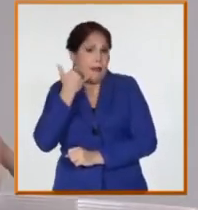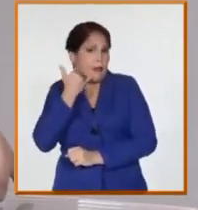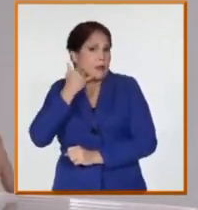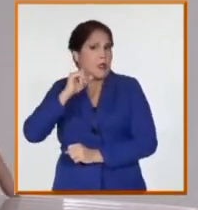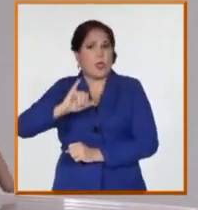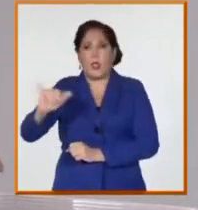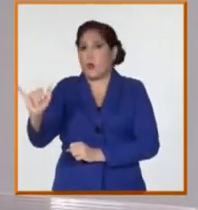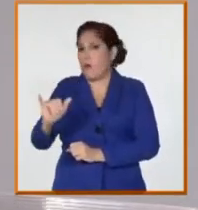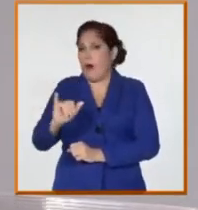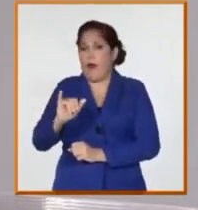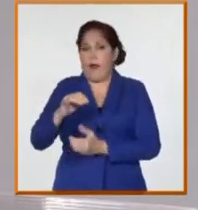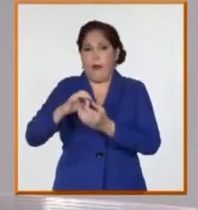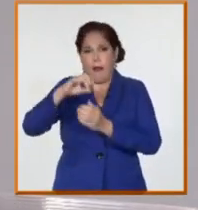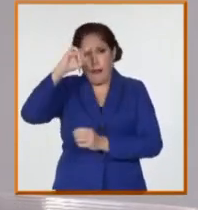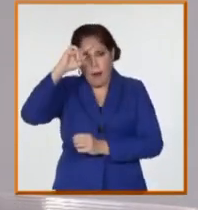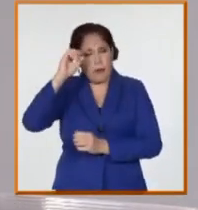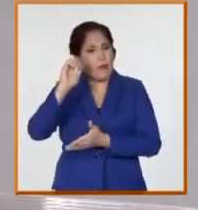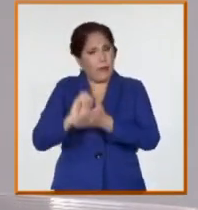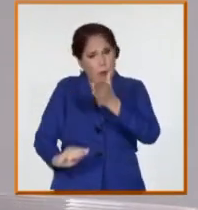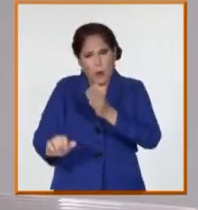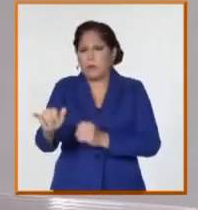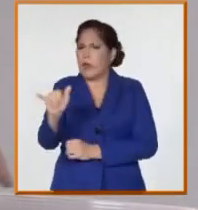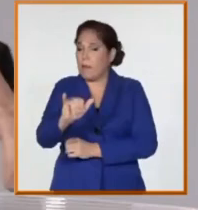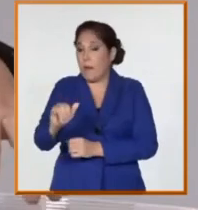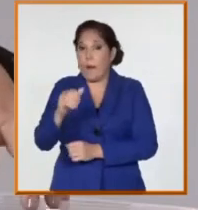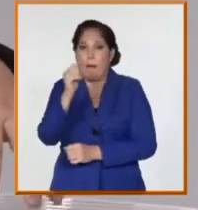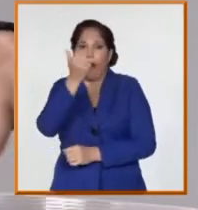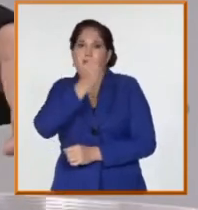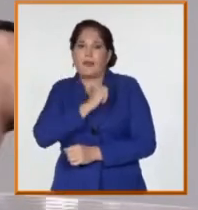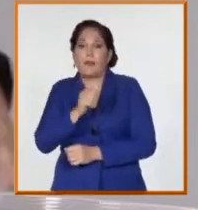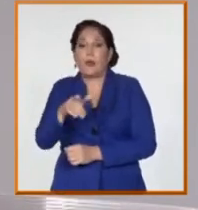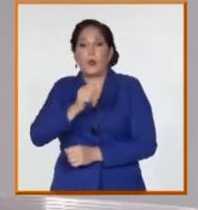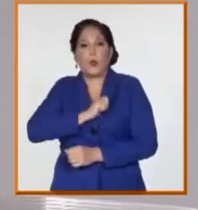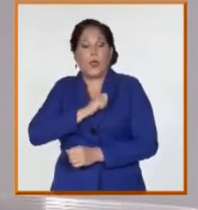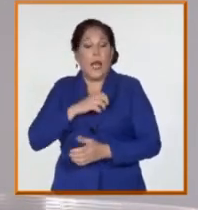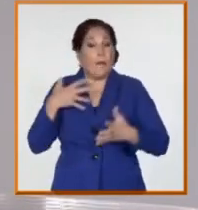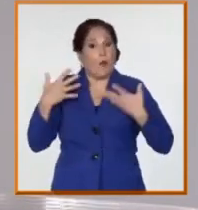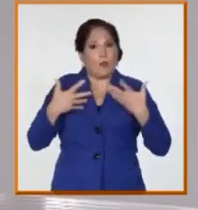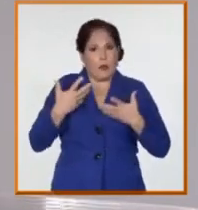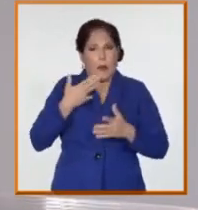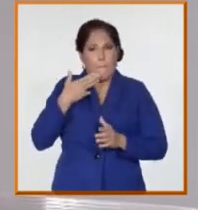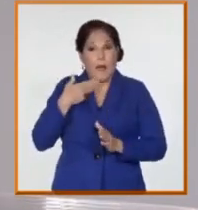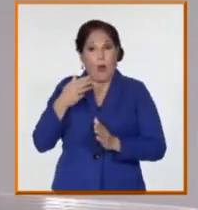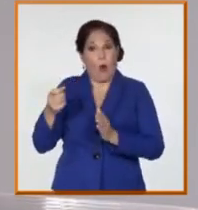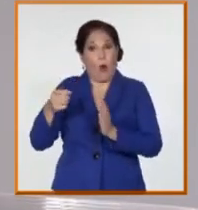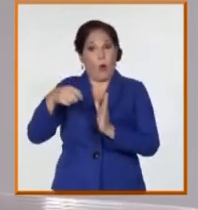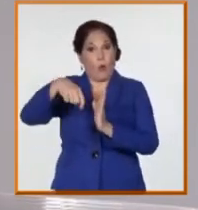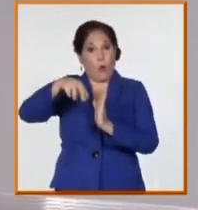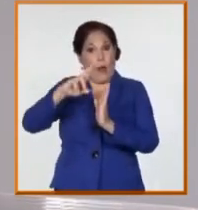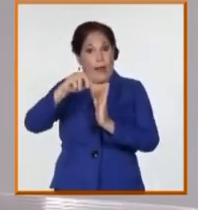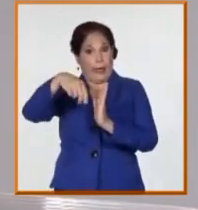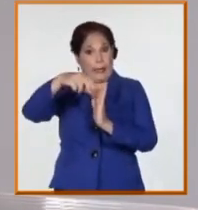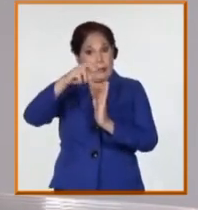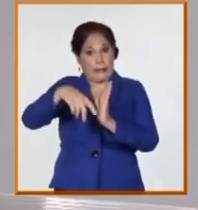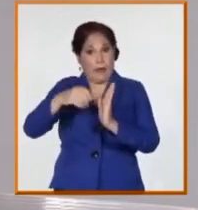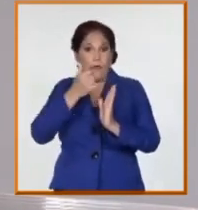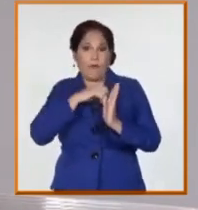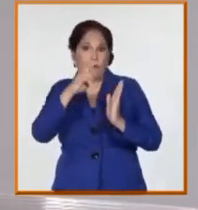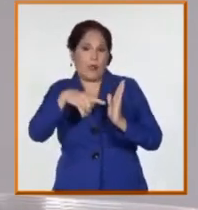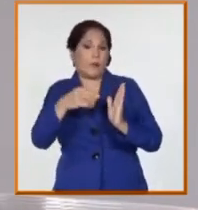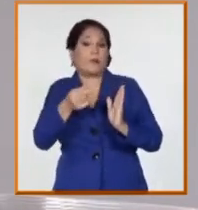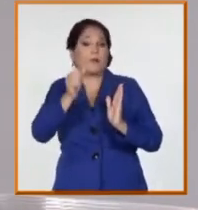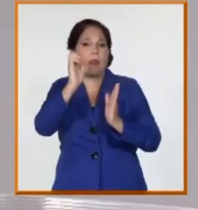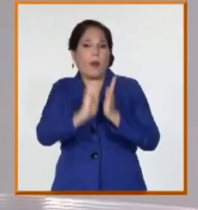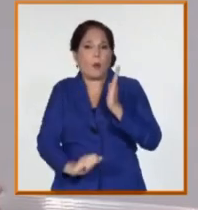las pasarela de pago Nosotros también estamos revisando un descuento aquel que también utilice los canales electrónicos para